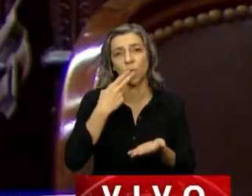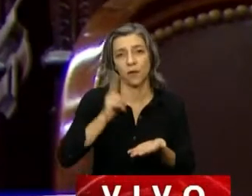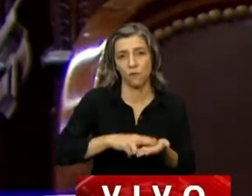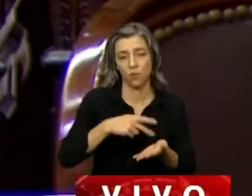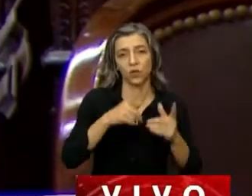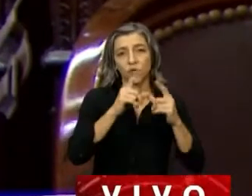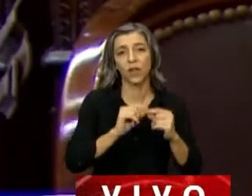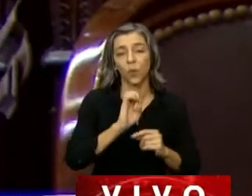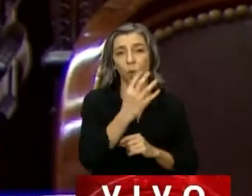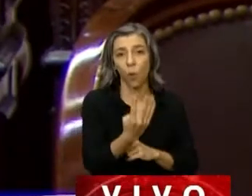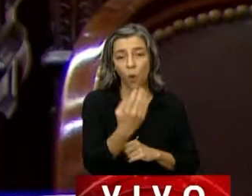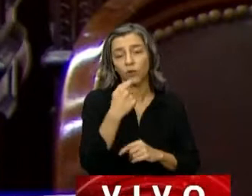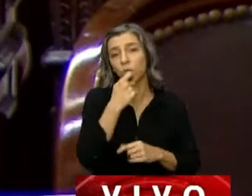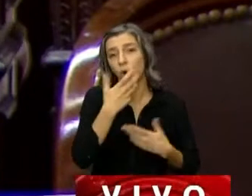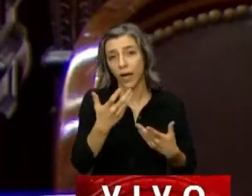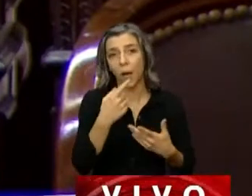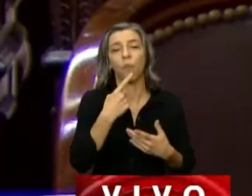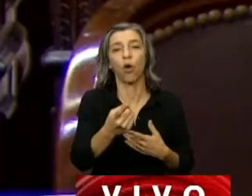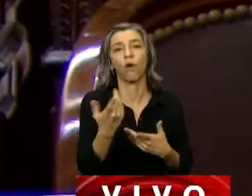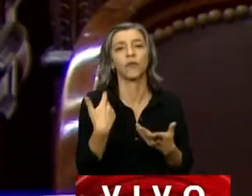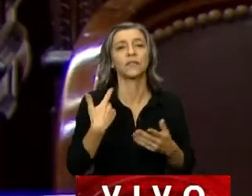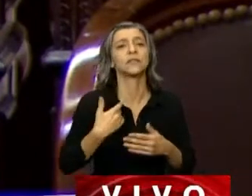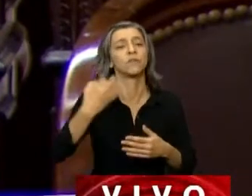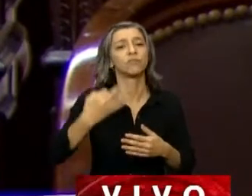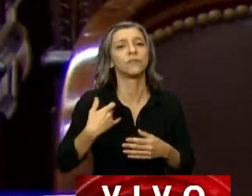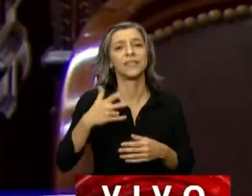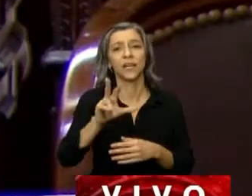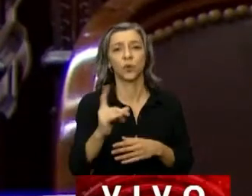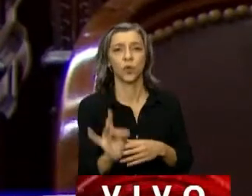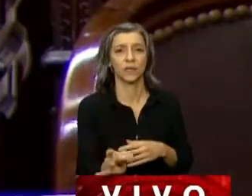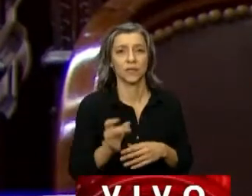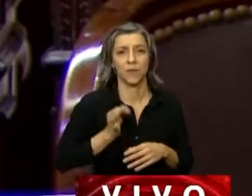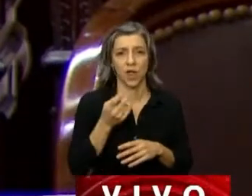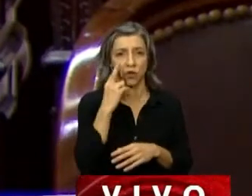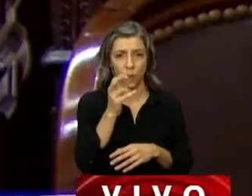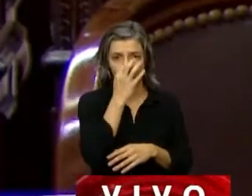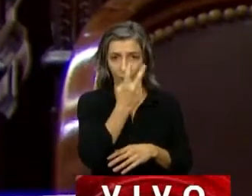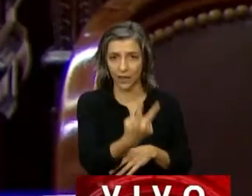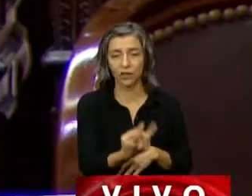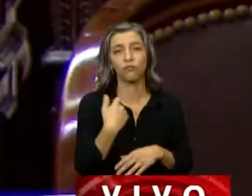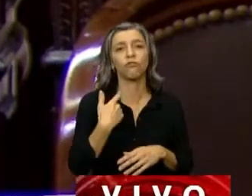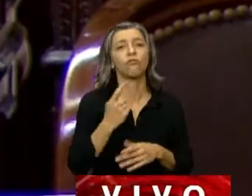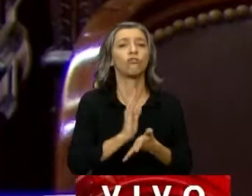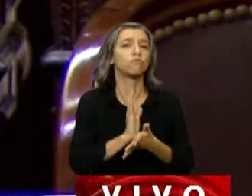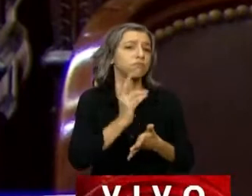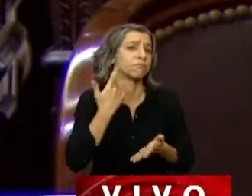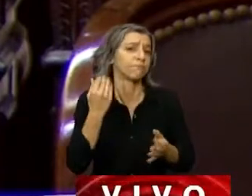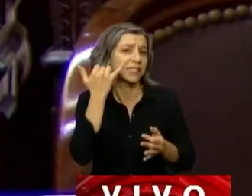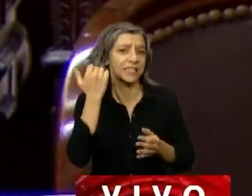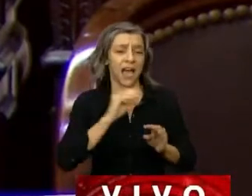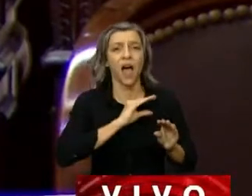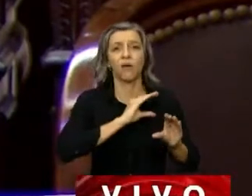su artículo 4, por ejemplo, se dispone que el 31 de diciembre de 2022 vencen las asignaciones específicas a